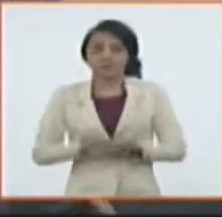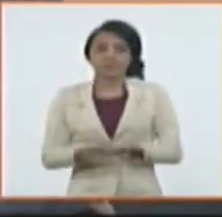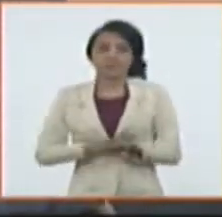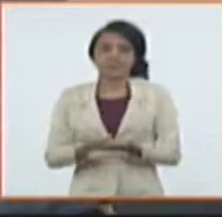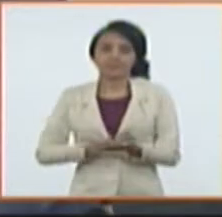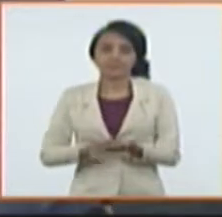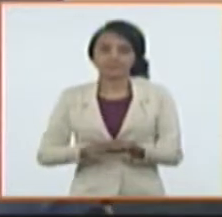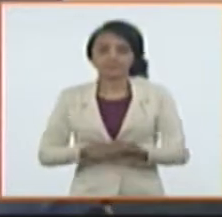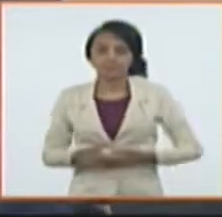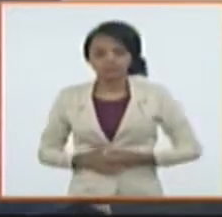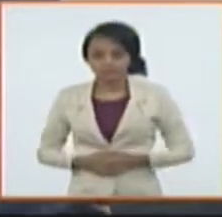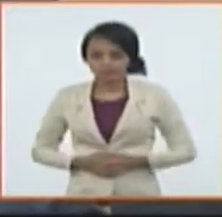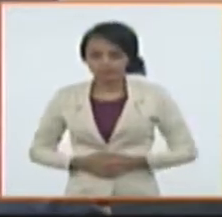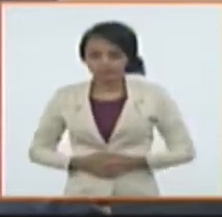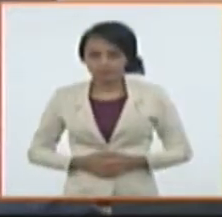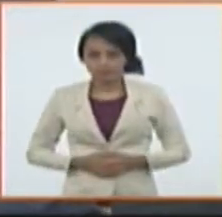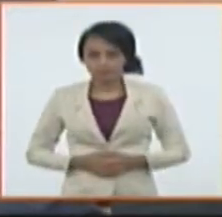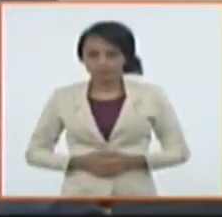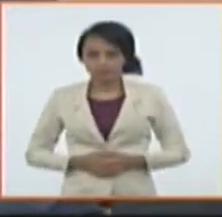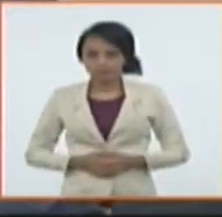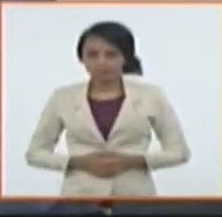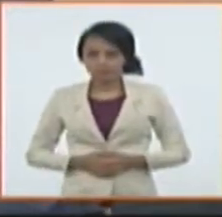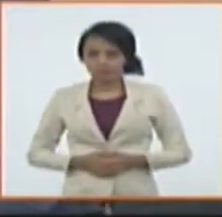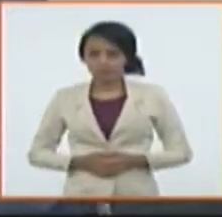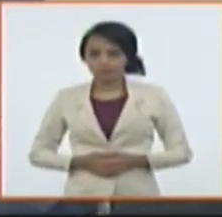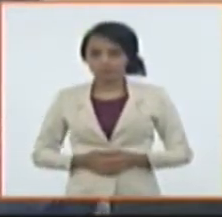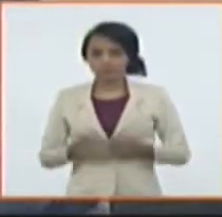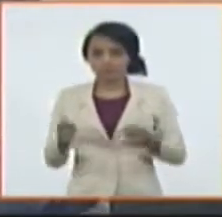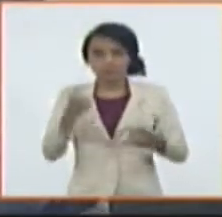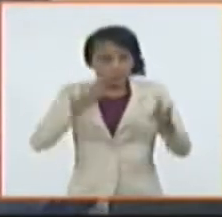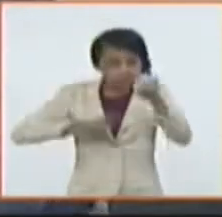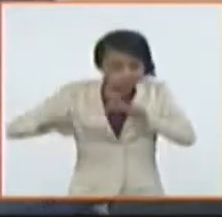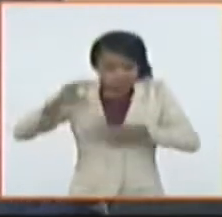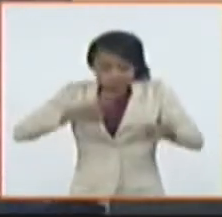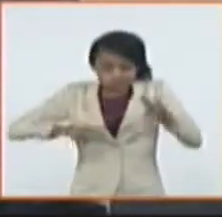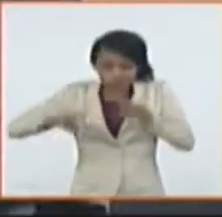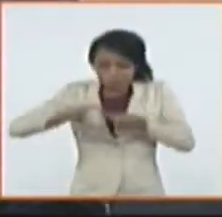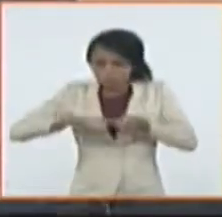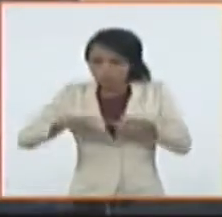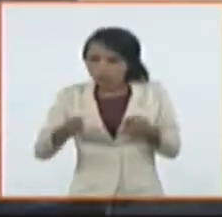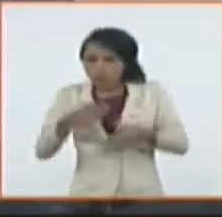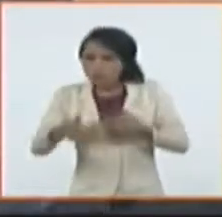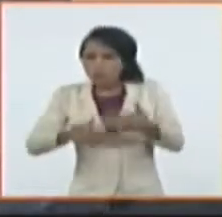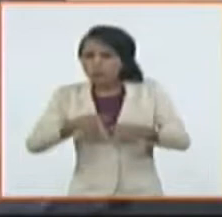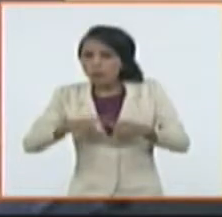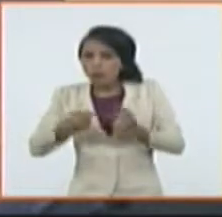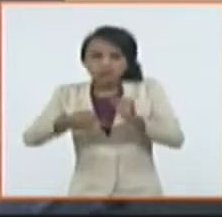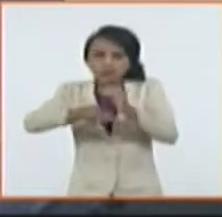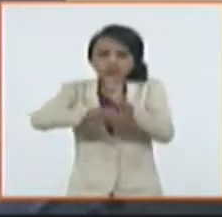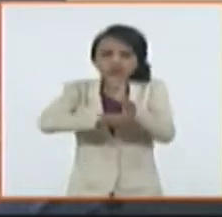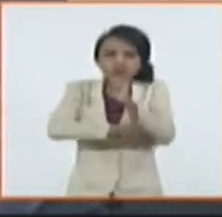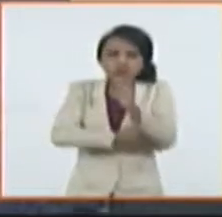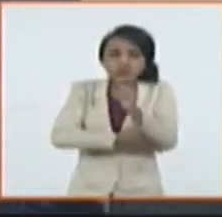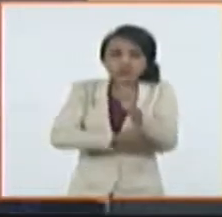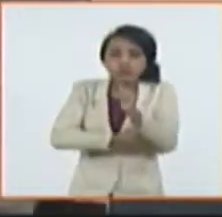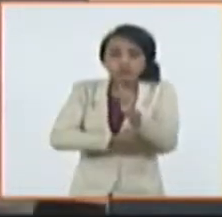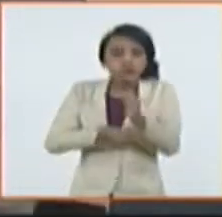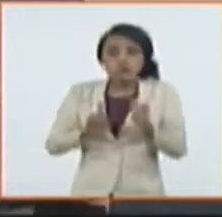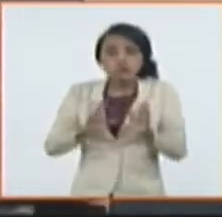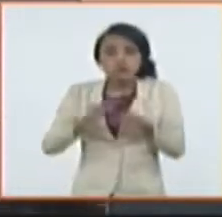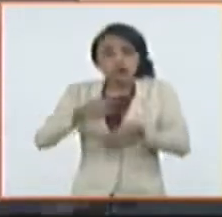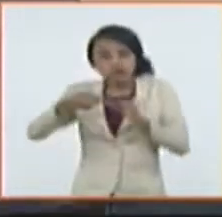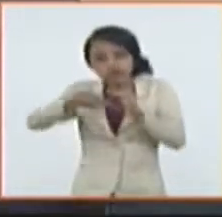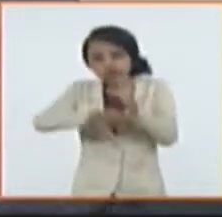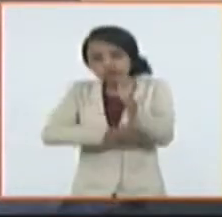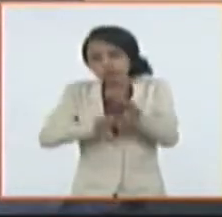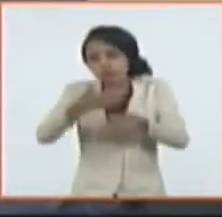Cuando determinamos las contradicciones hay que estudiarlas y hay que profundizar en sus causas. Cuando no se profundiza en las causas, las